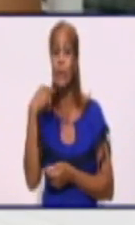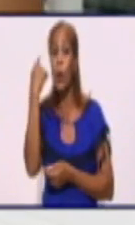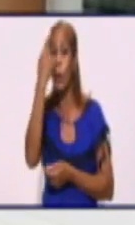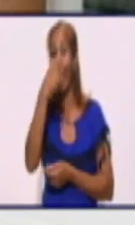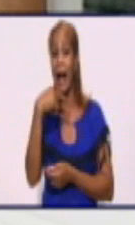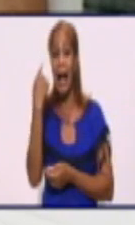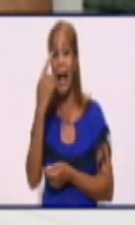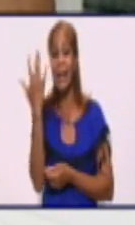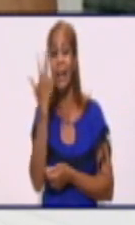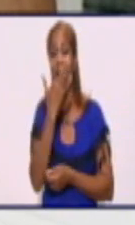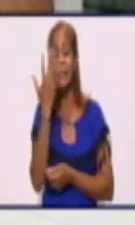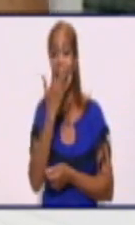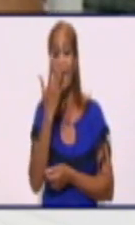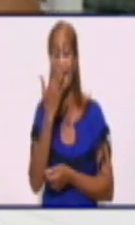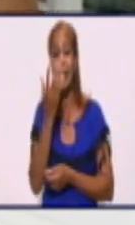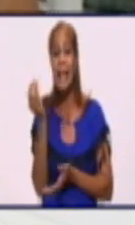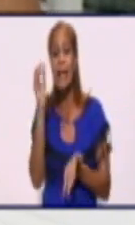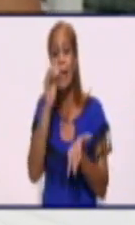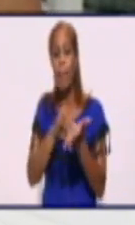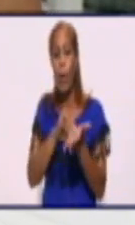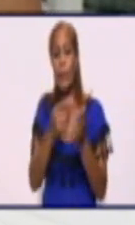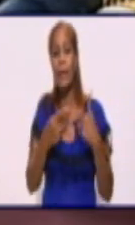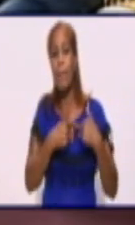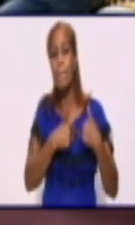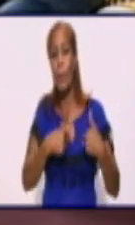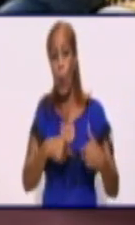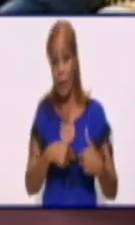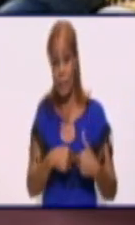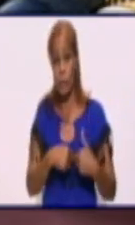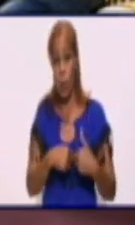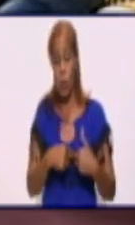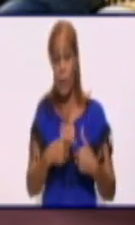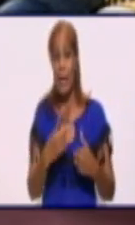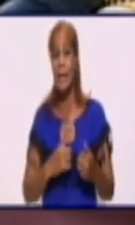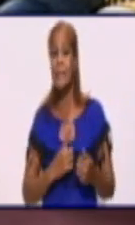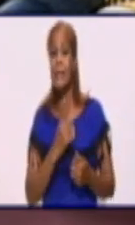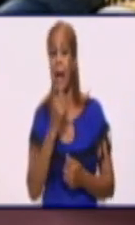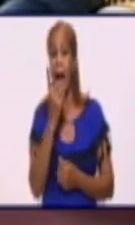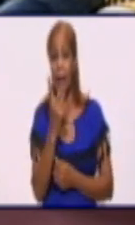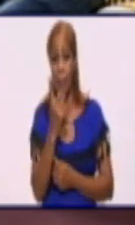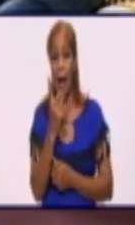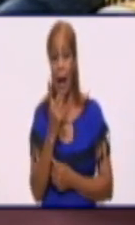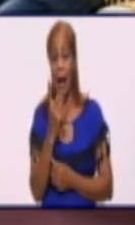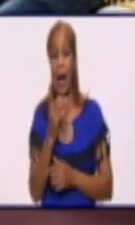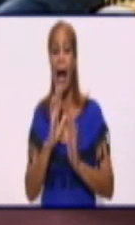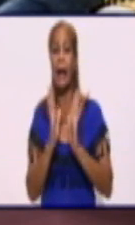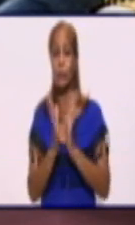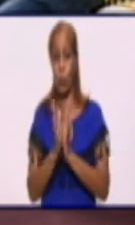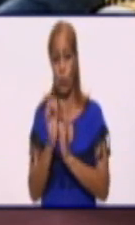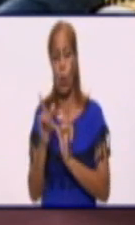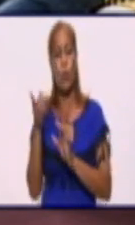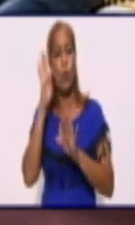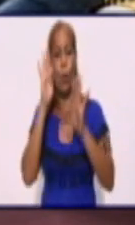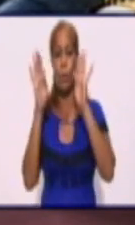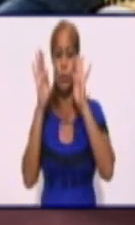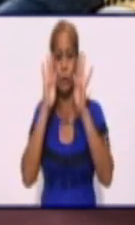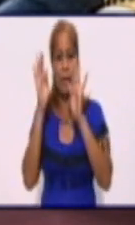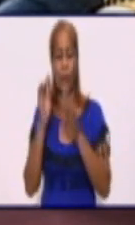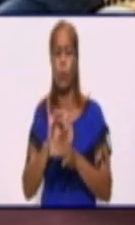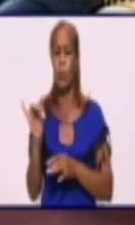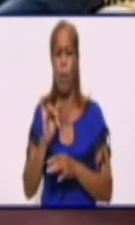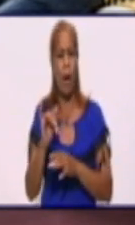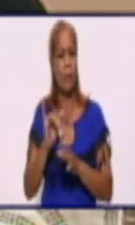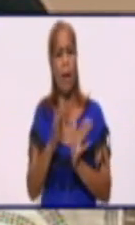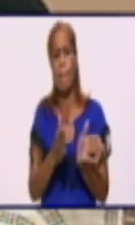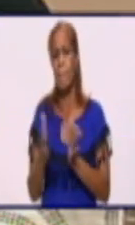vida, corazón y alma a esos personajes y que tanto están haciendo desde las redes sociales y que es también parte de la cara de la cultura de